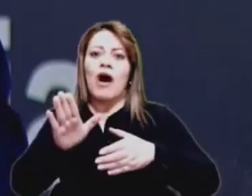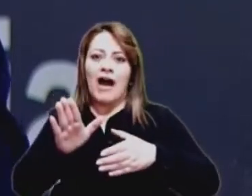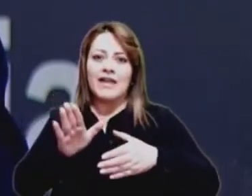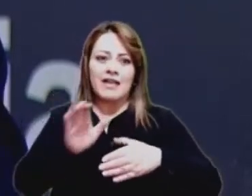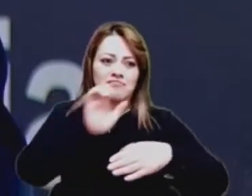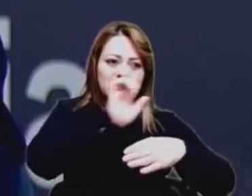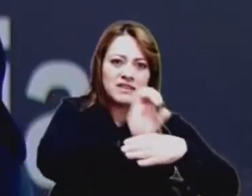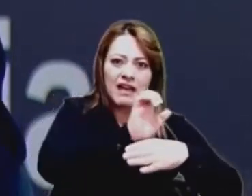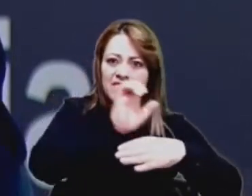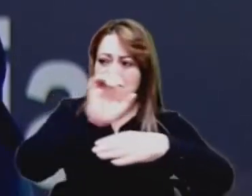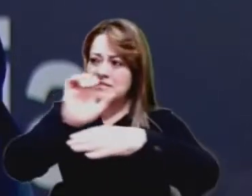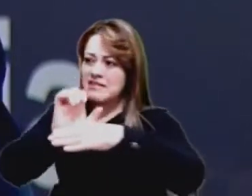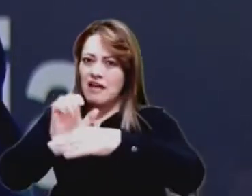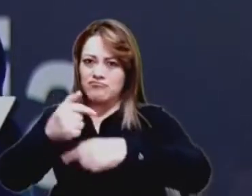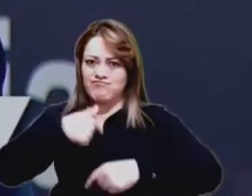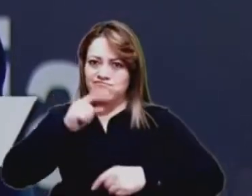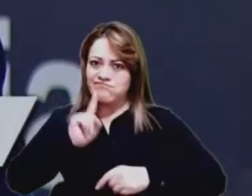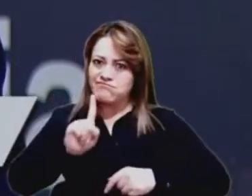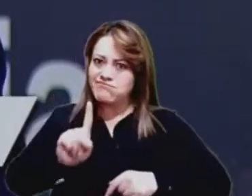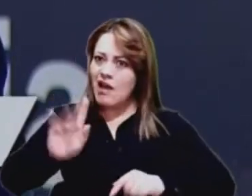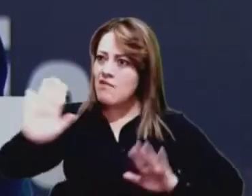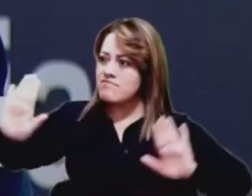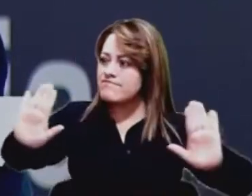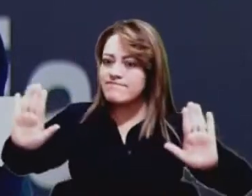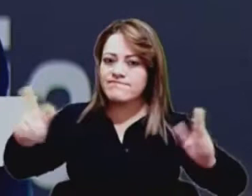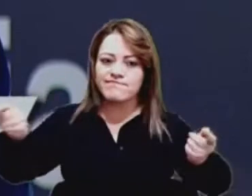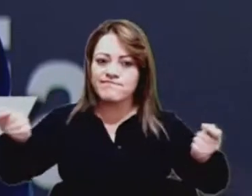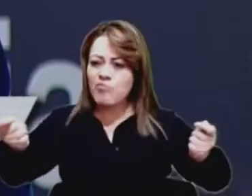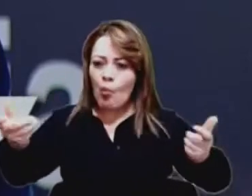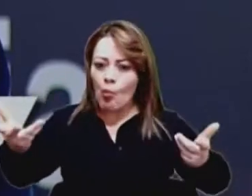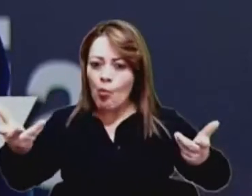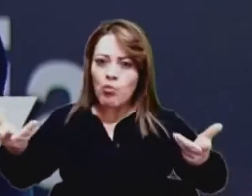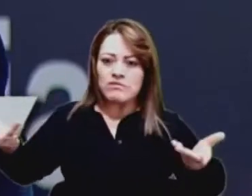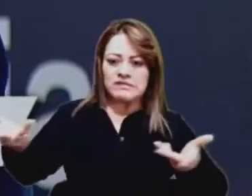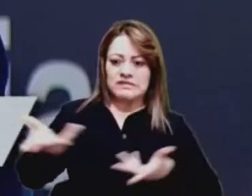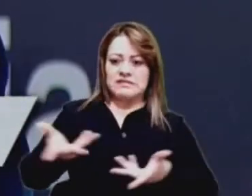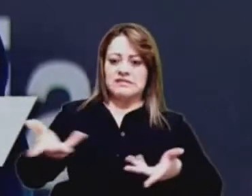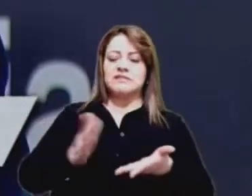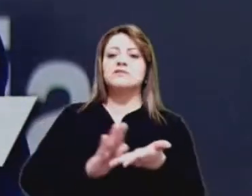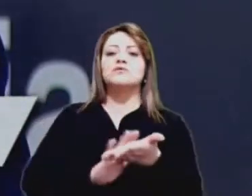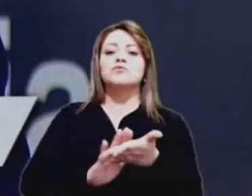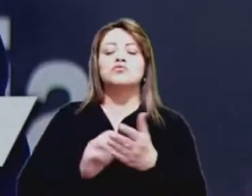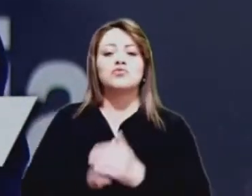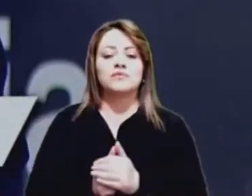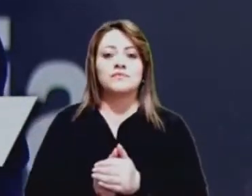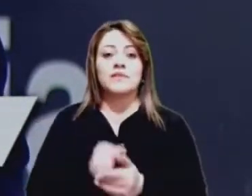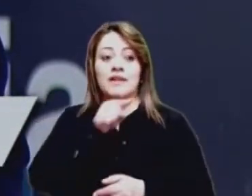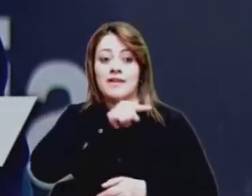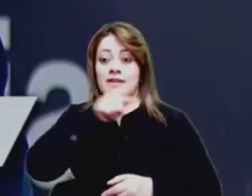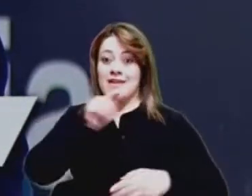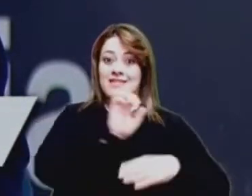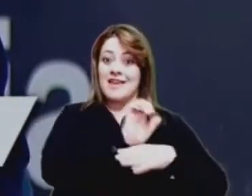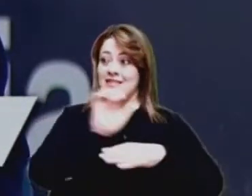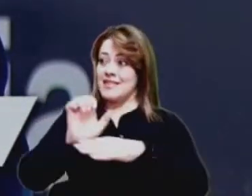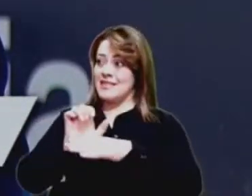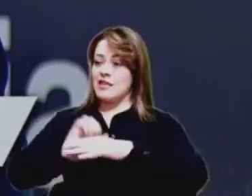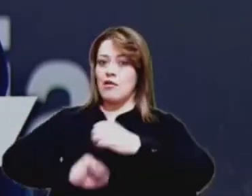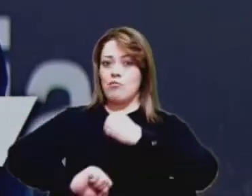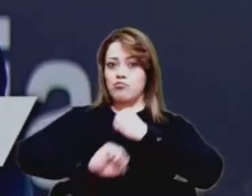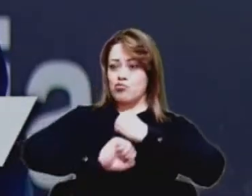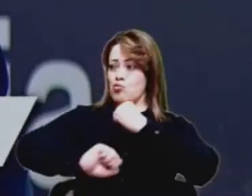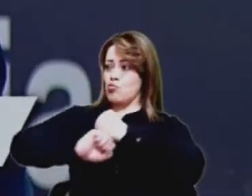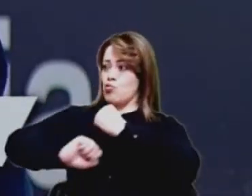activísima participación y colaboración de las entidades hemos logrado diseñar fórmulas de arreglo en 41 casos